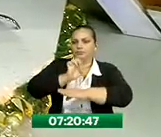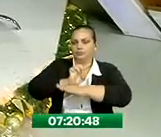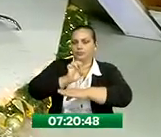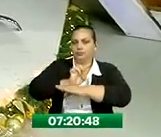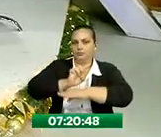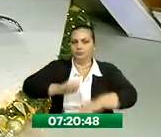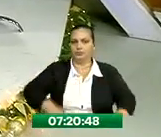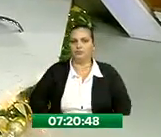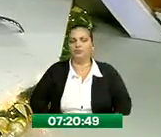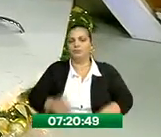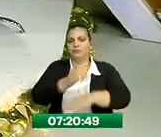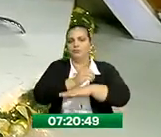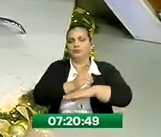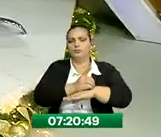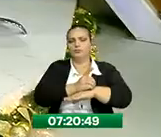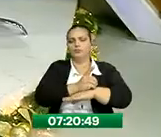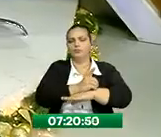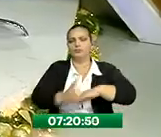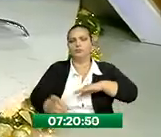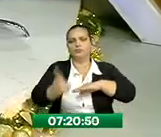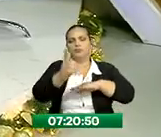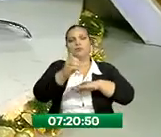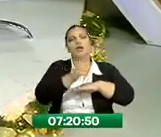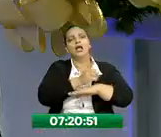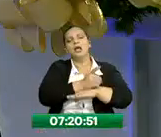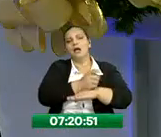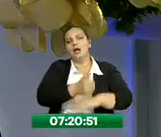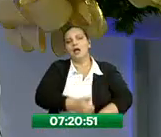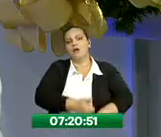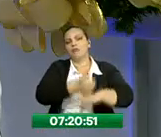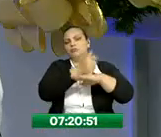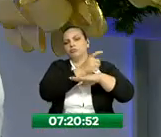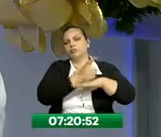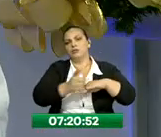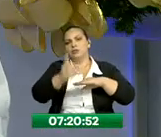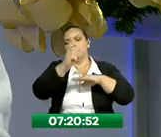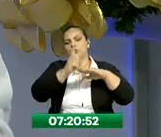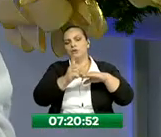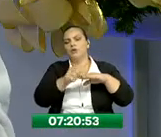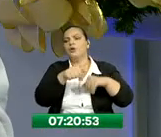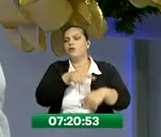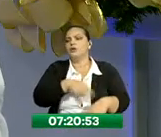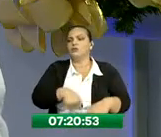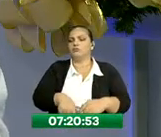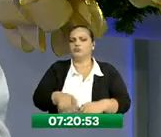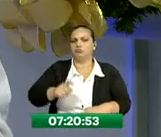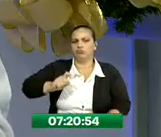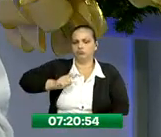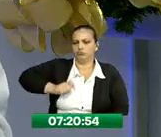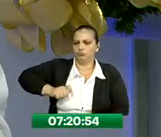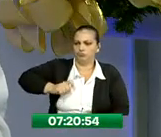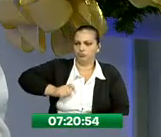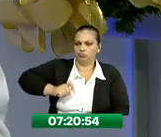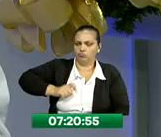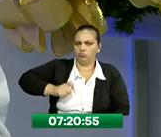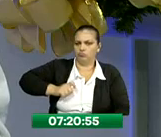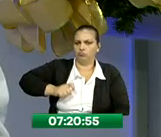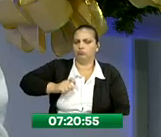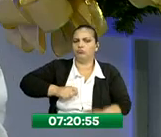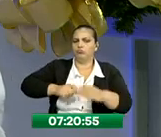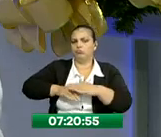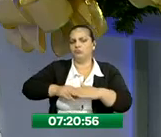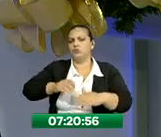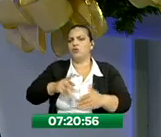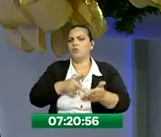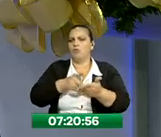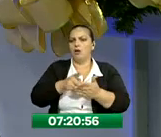cierto? Sí, existe una remuneración variable como elemento de su contrato colectivo. Esa remuneración